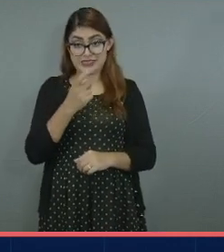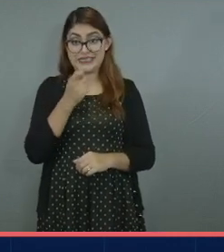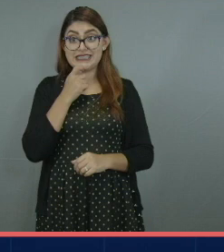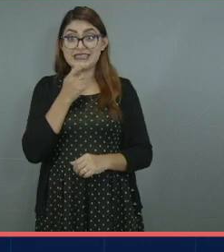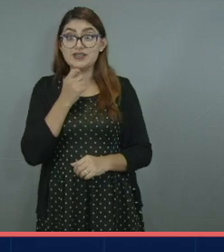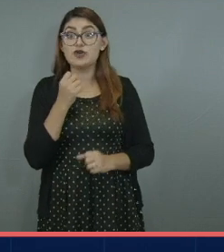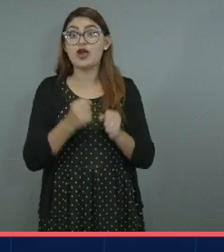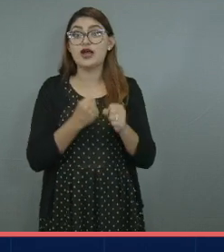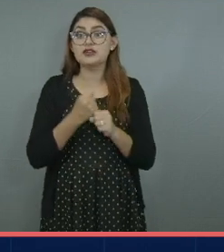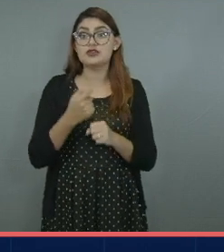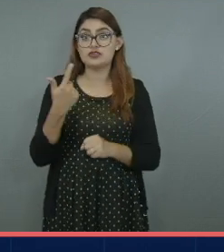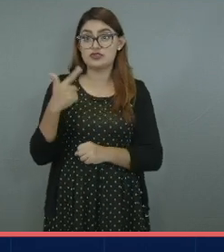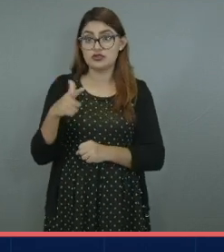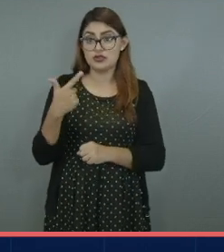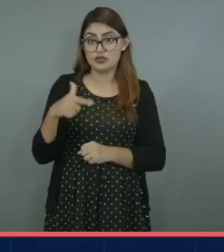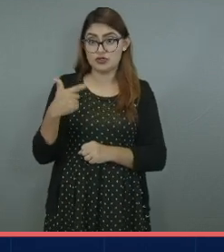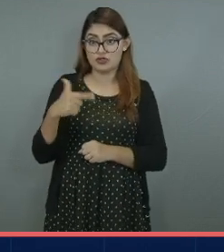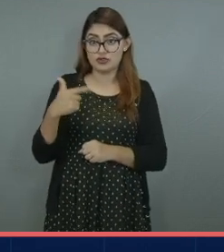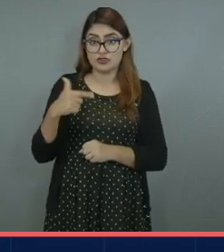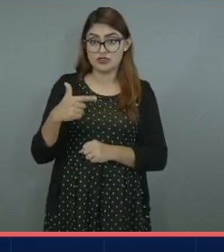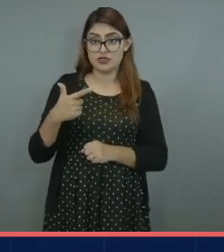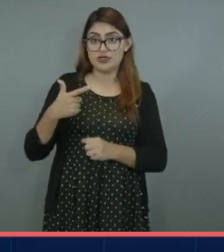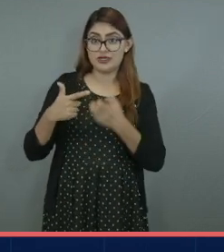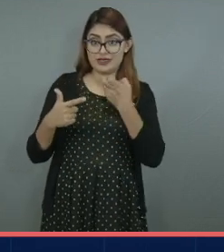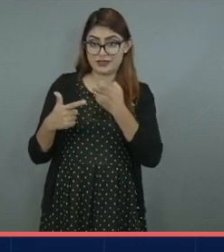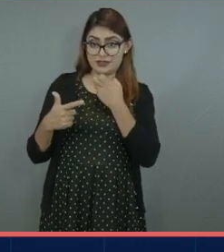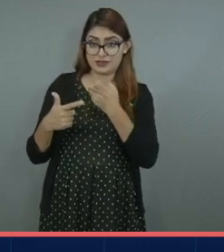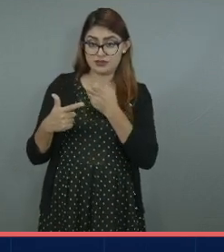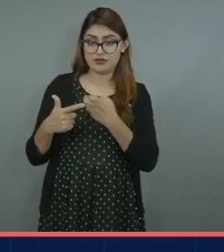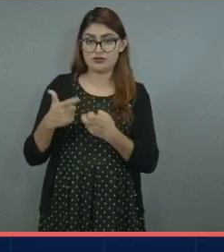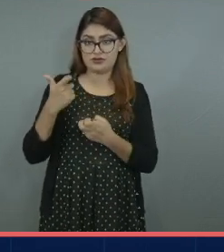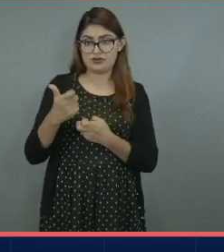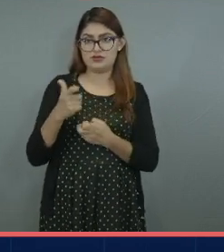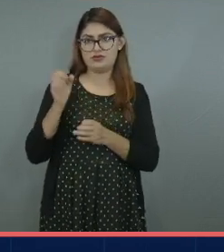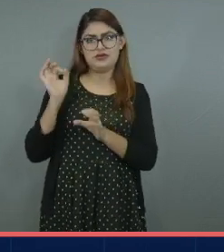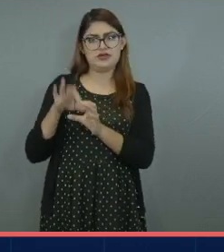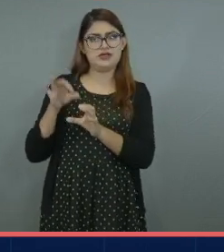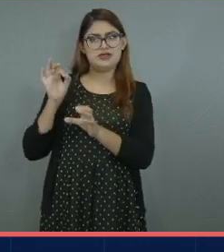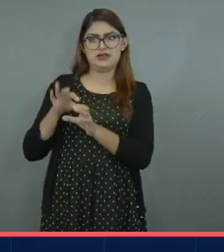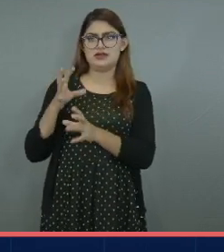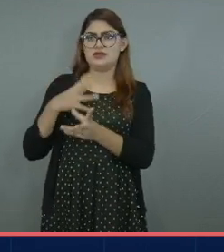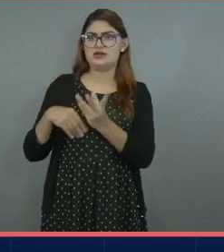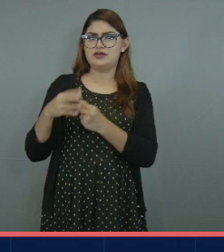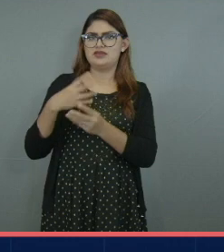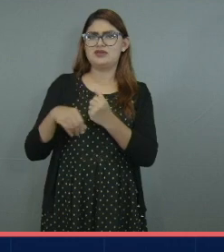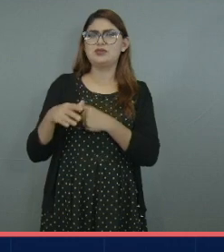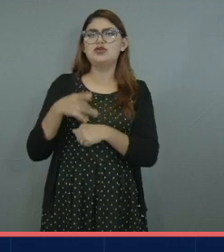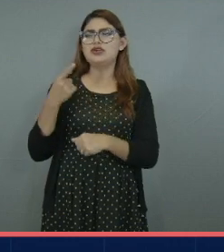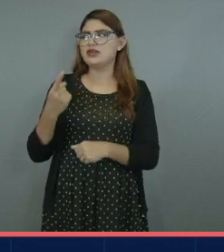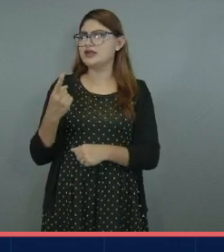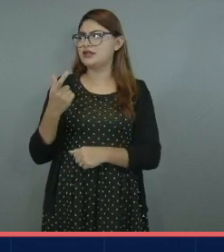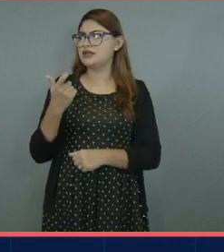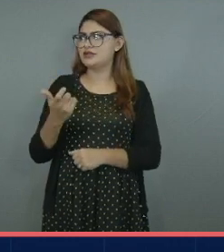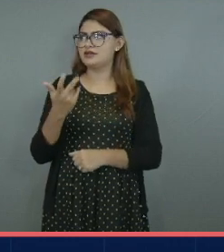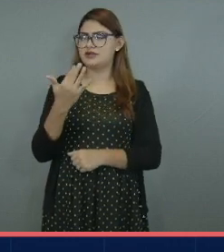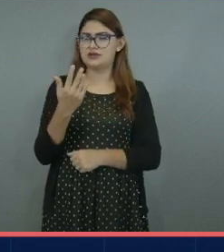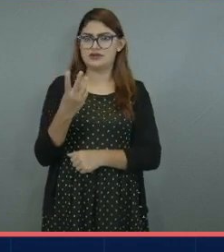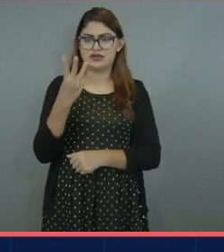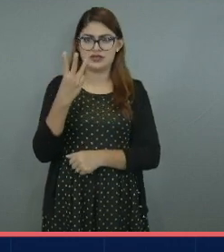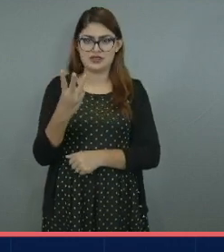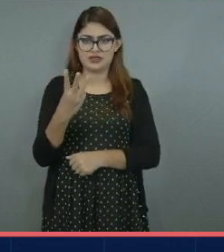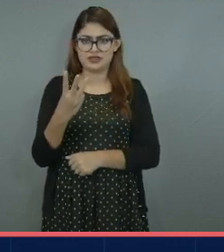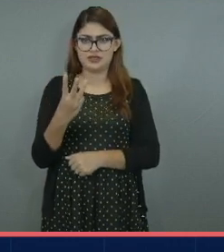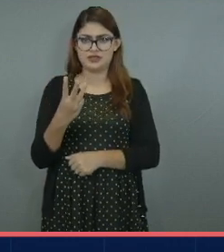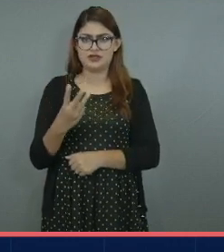años va a invertir durante 53. ¿Por qué 53 años? Si ustedes hacen una